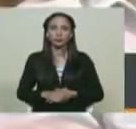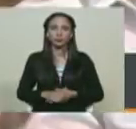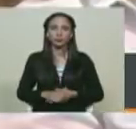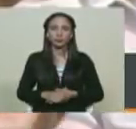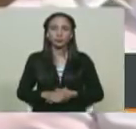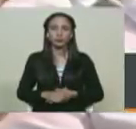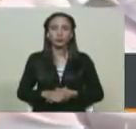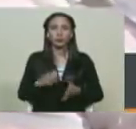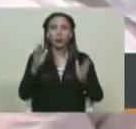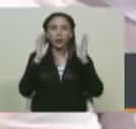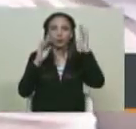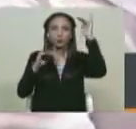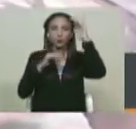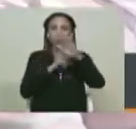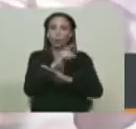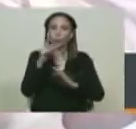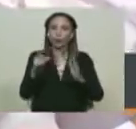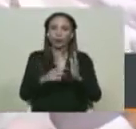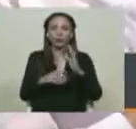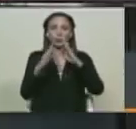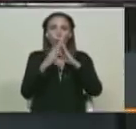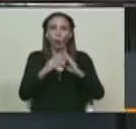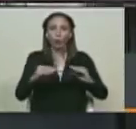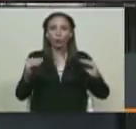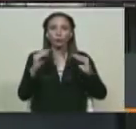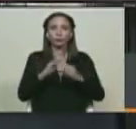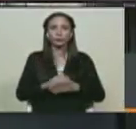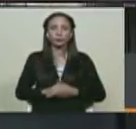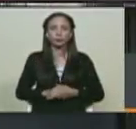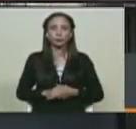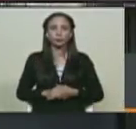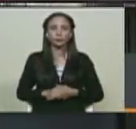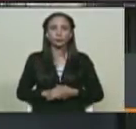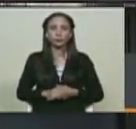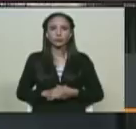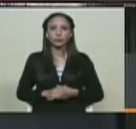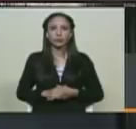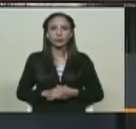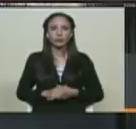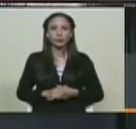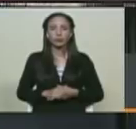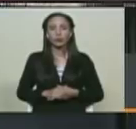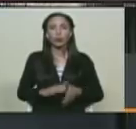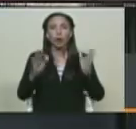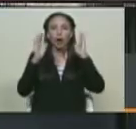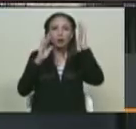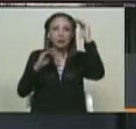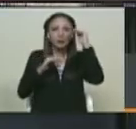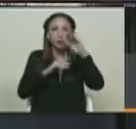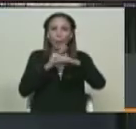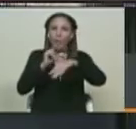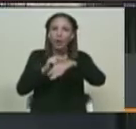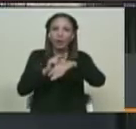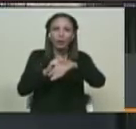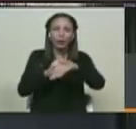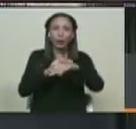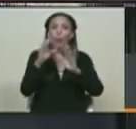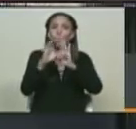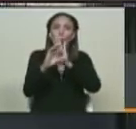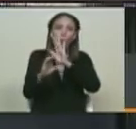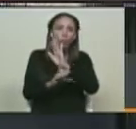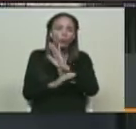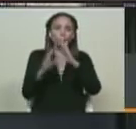nosotros atendamos a todas las mujeres embarazadas con la atención médica, el curso de